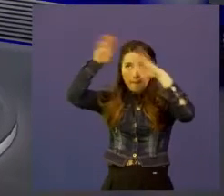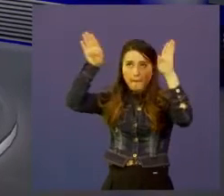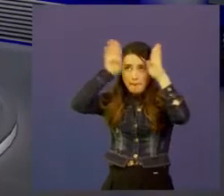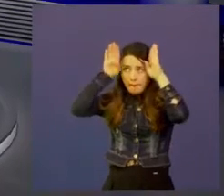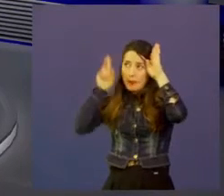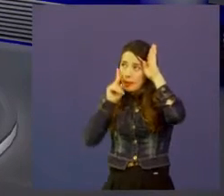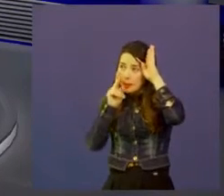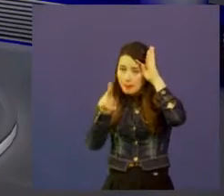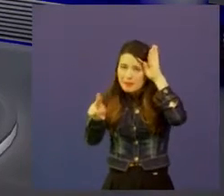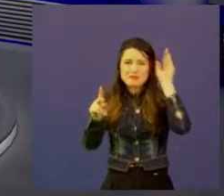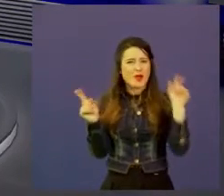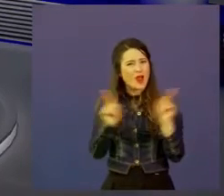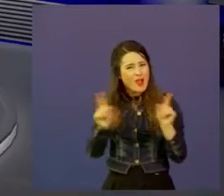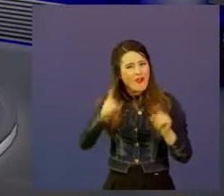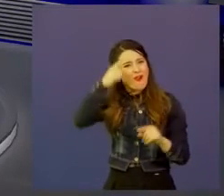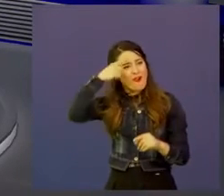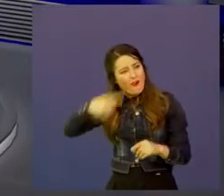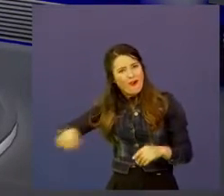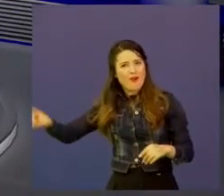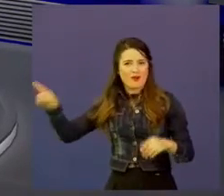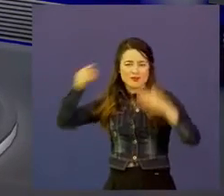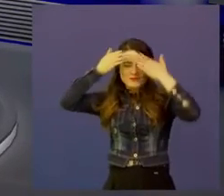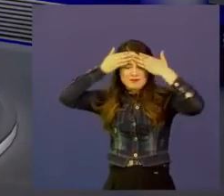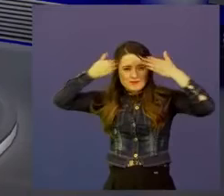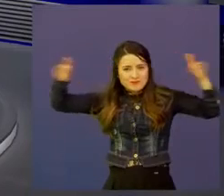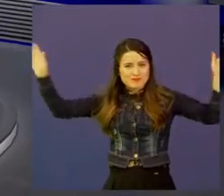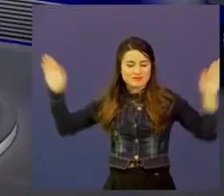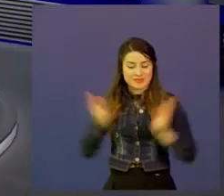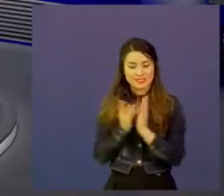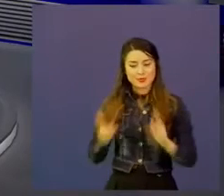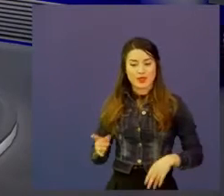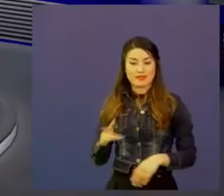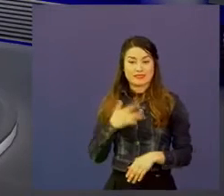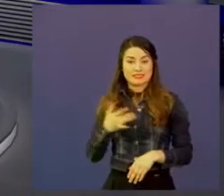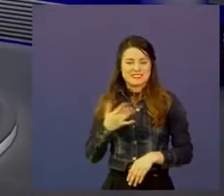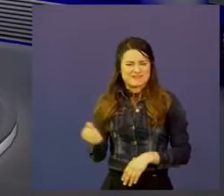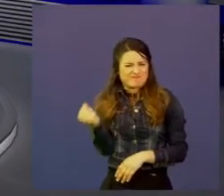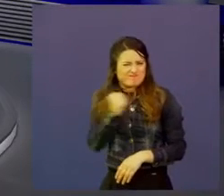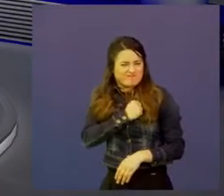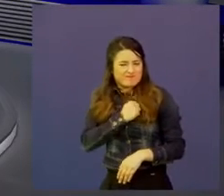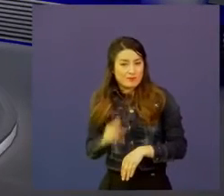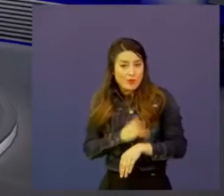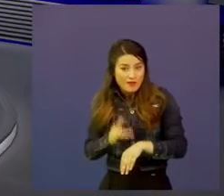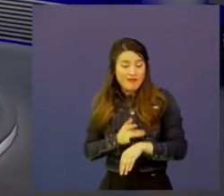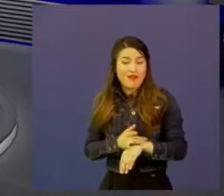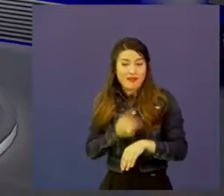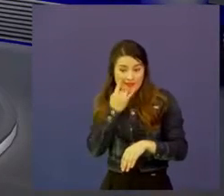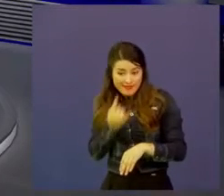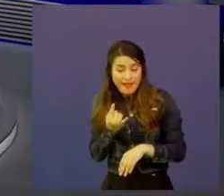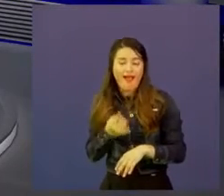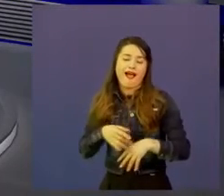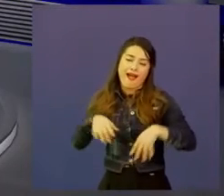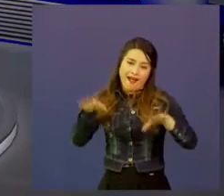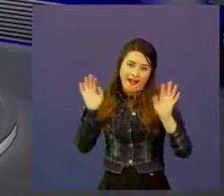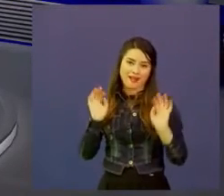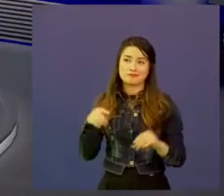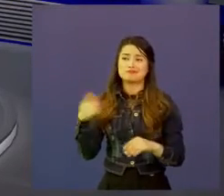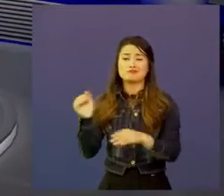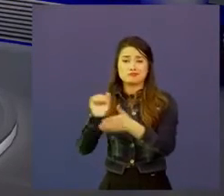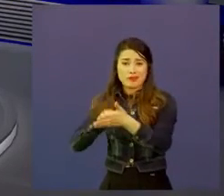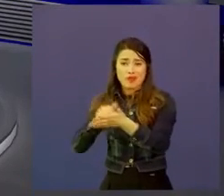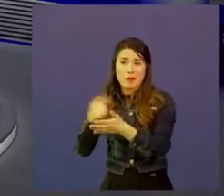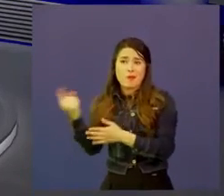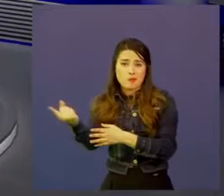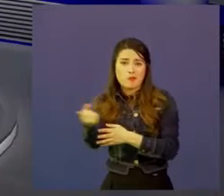mismos. Entonces, como docentes motivados, seguro que haremos muchas cosas. Las demás están en internet, están en los